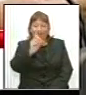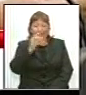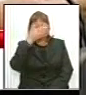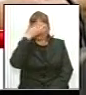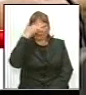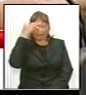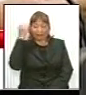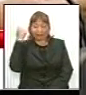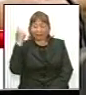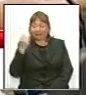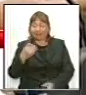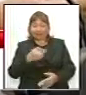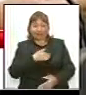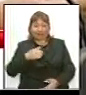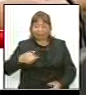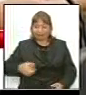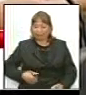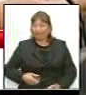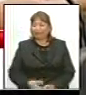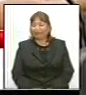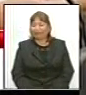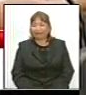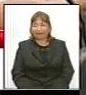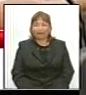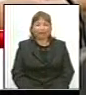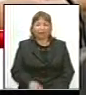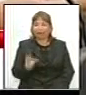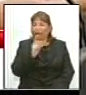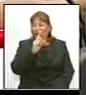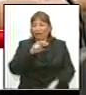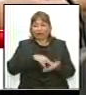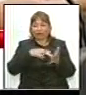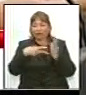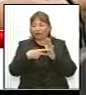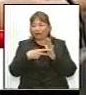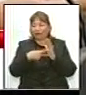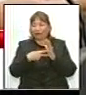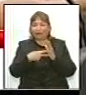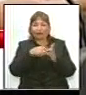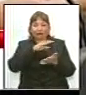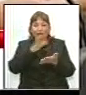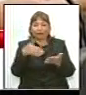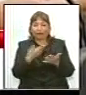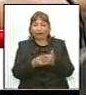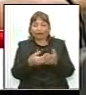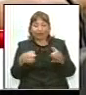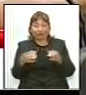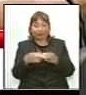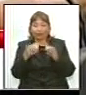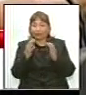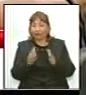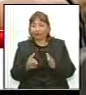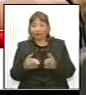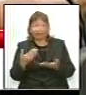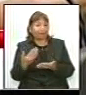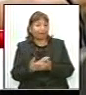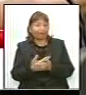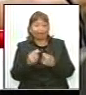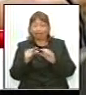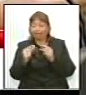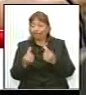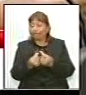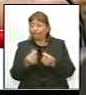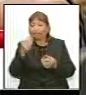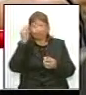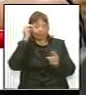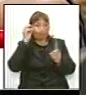resolución de presidencia no significa que todos los congresistas que soliciten conformar nuevas bancadas lograrán su